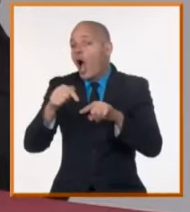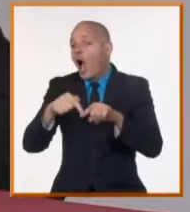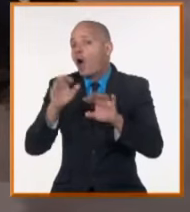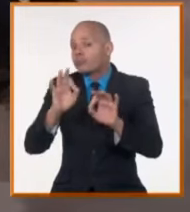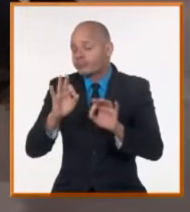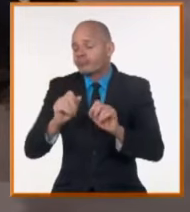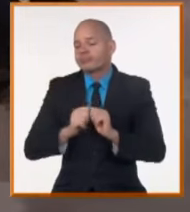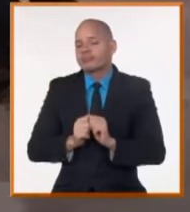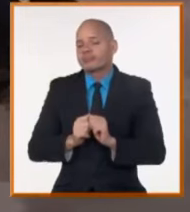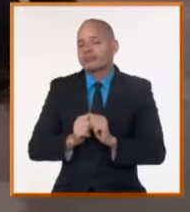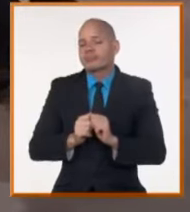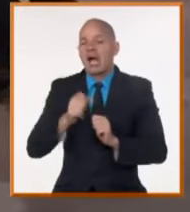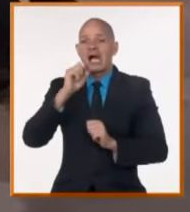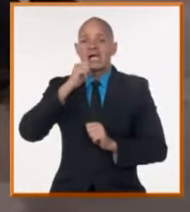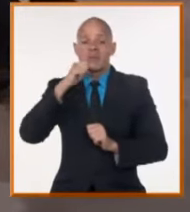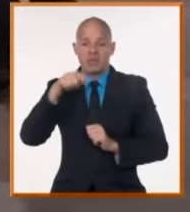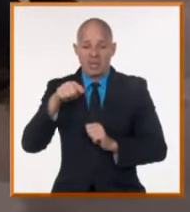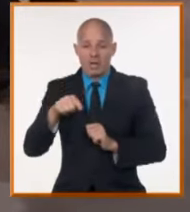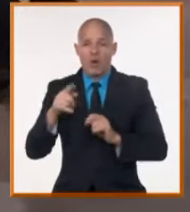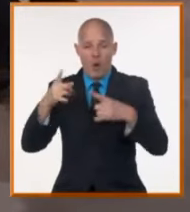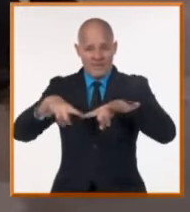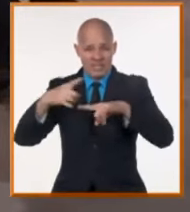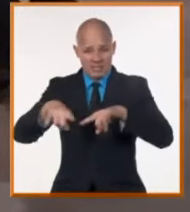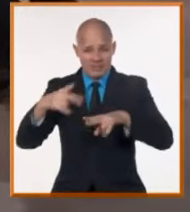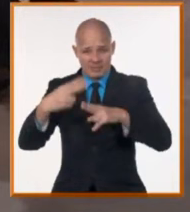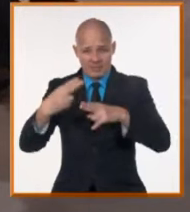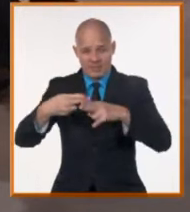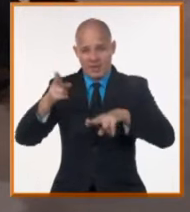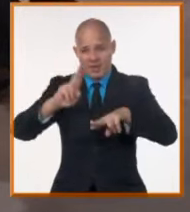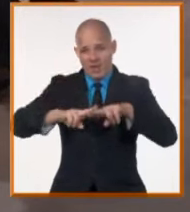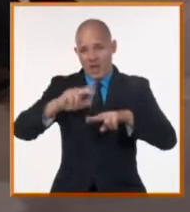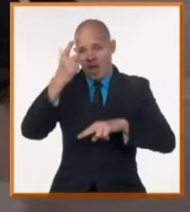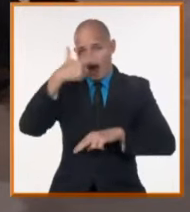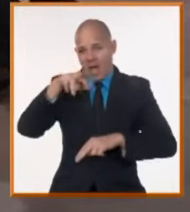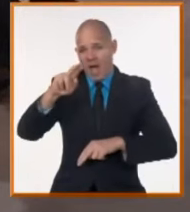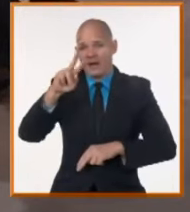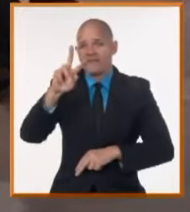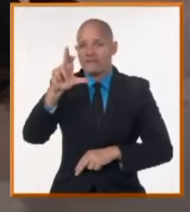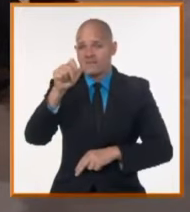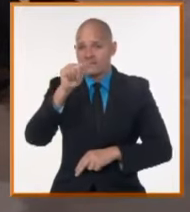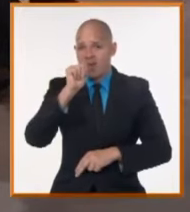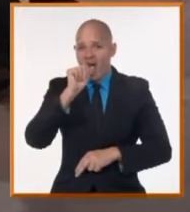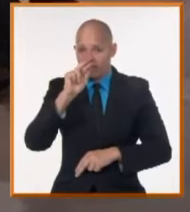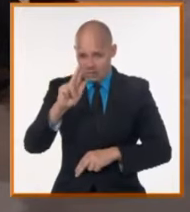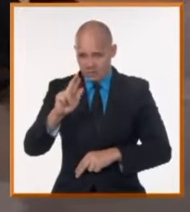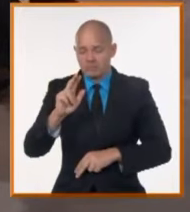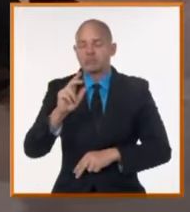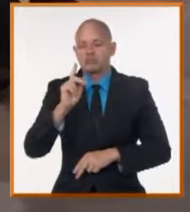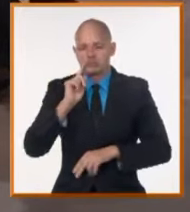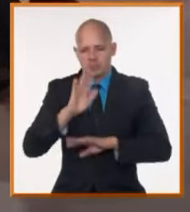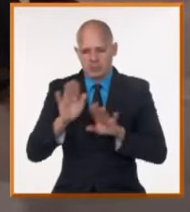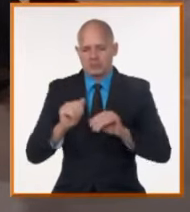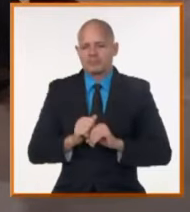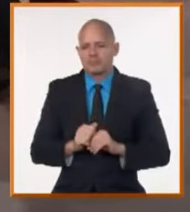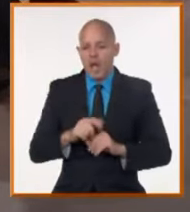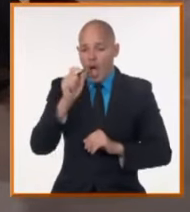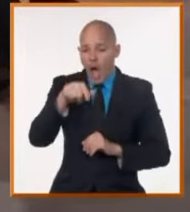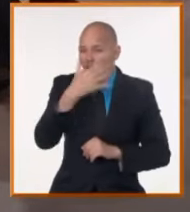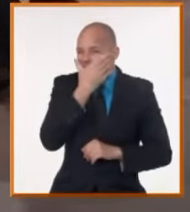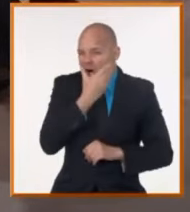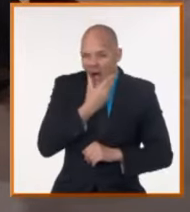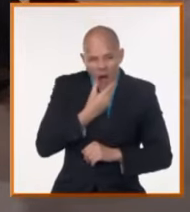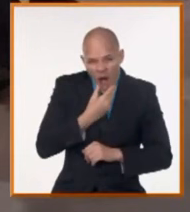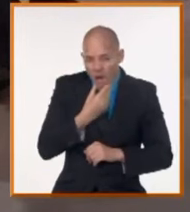en Harvard. Apenas un adolescente, estuvo con su papá en la firma del Tratado de París de